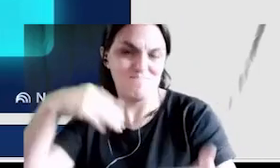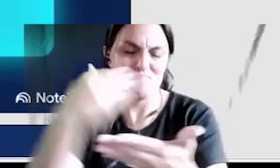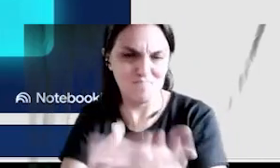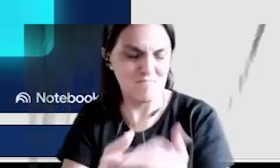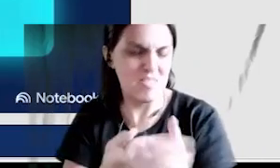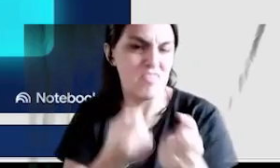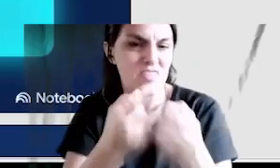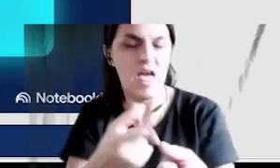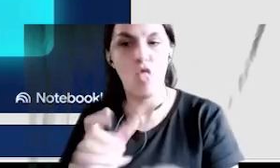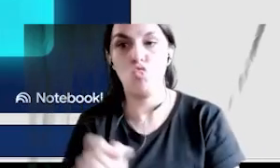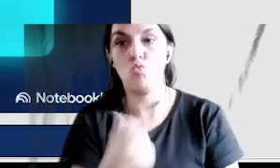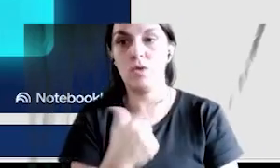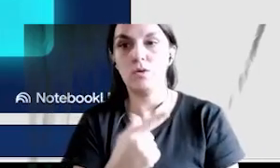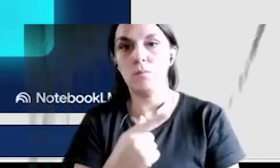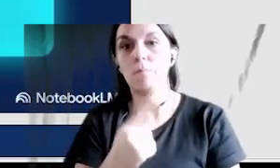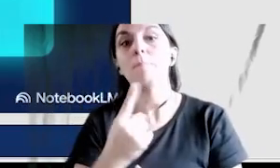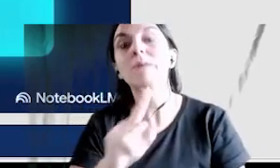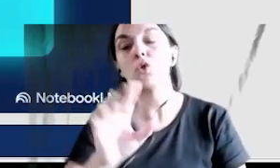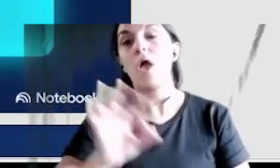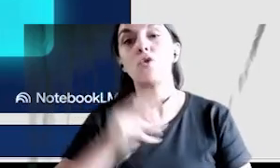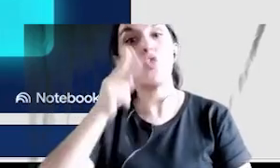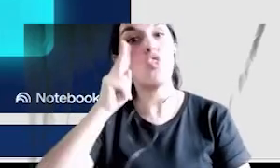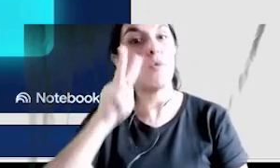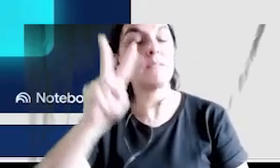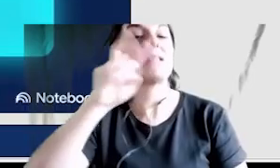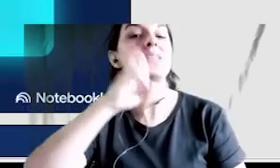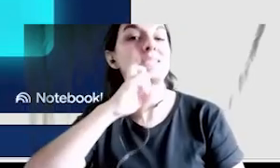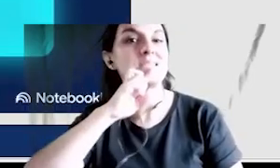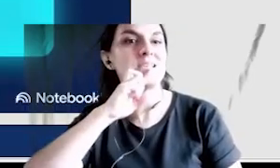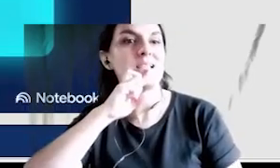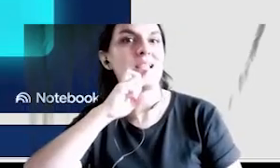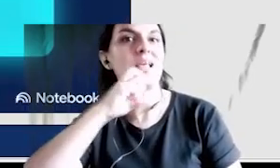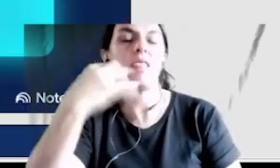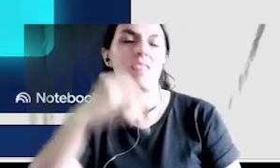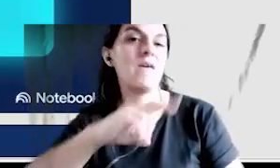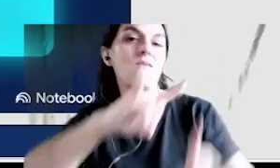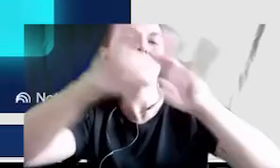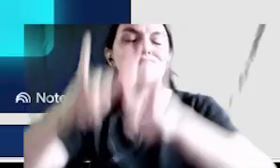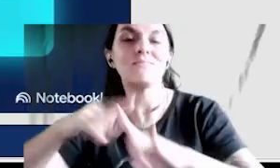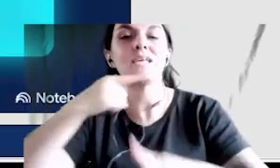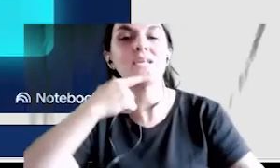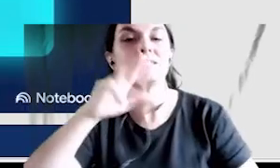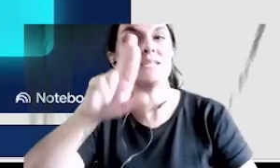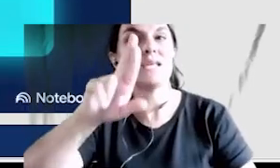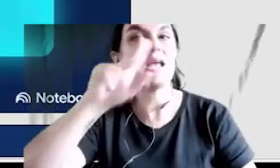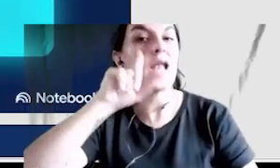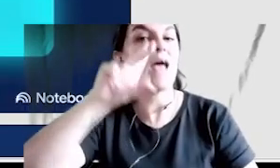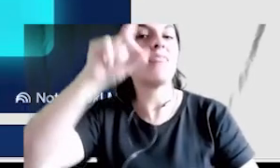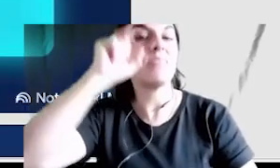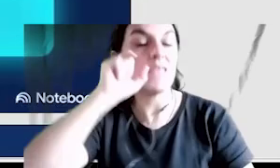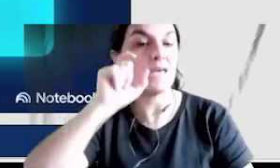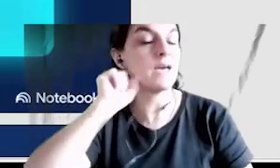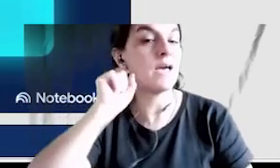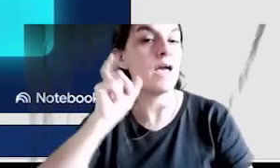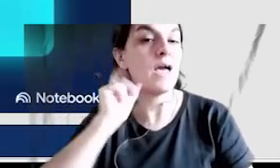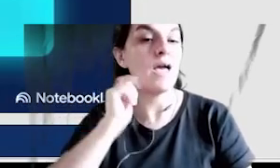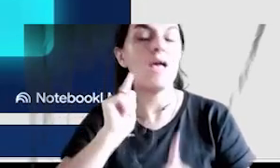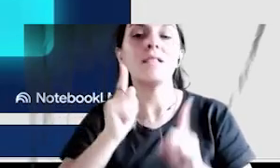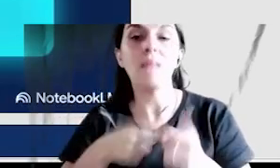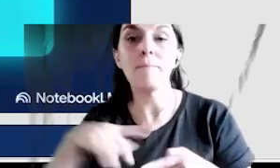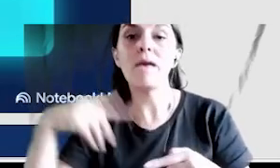empleador. Desde el año 2017 se estableció esta obligación de presentarlo a través del CIRADIG. Y también está la obligación de